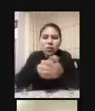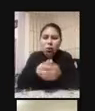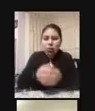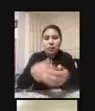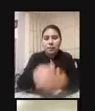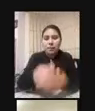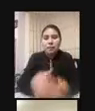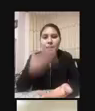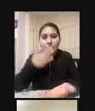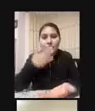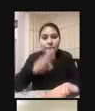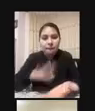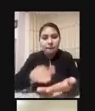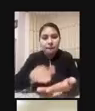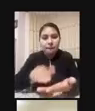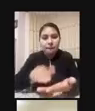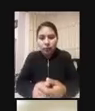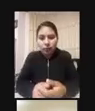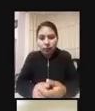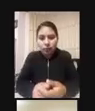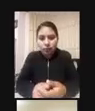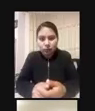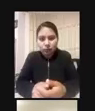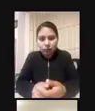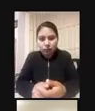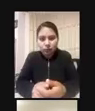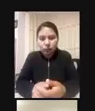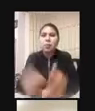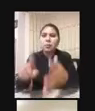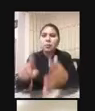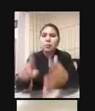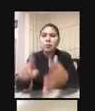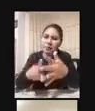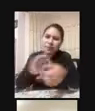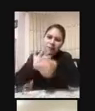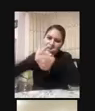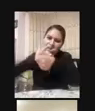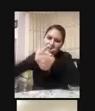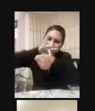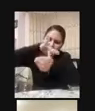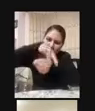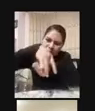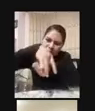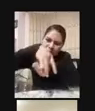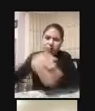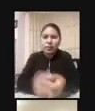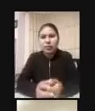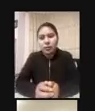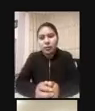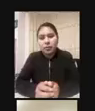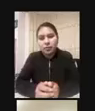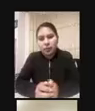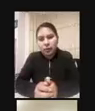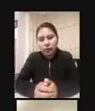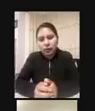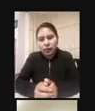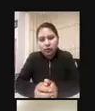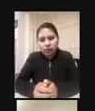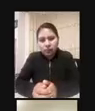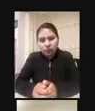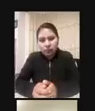puede empezar a edades muy tempranas en niños y adolescentes y se da un aumento gingival que va a empeorar con la